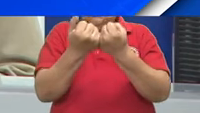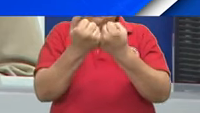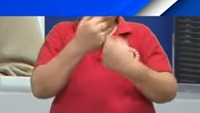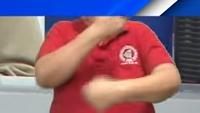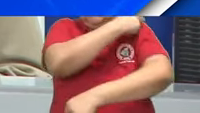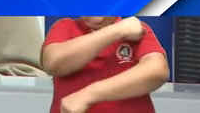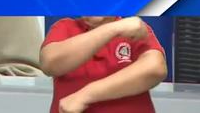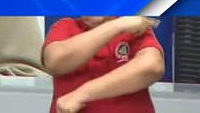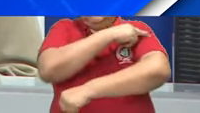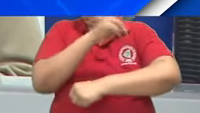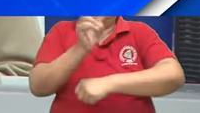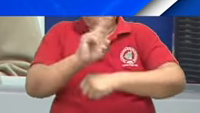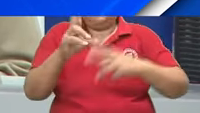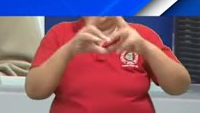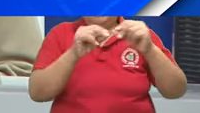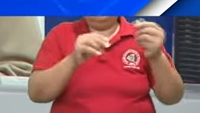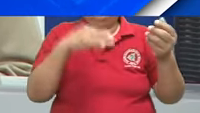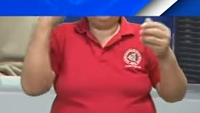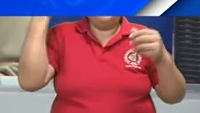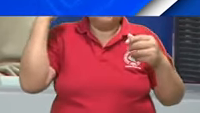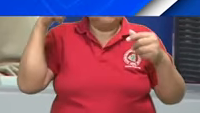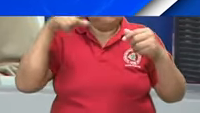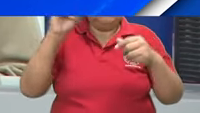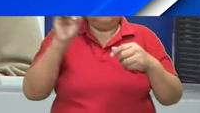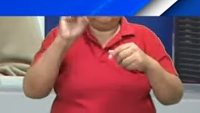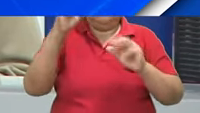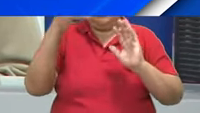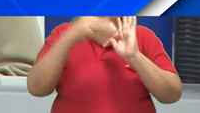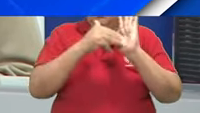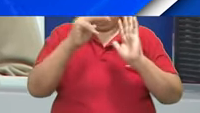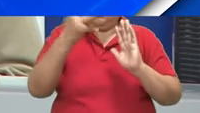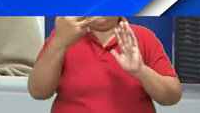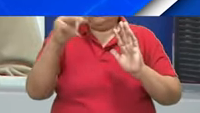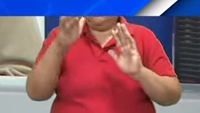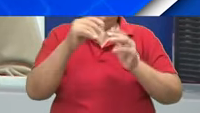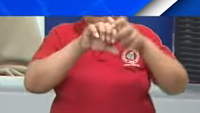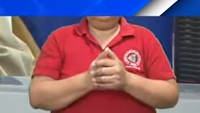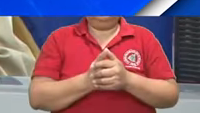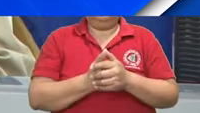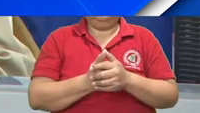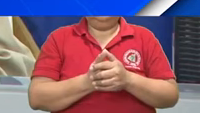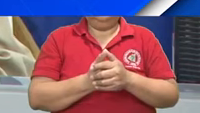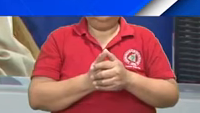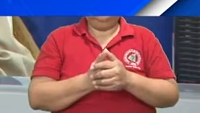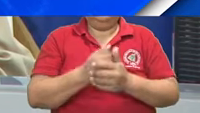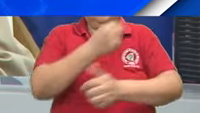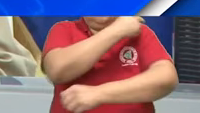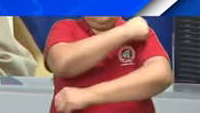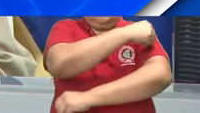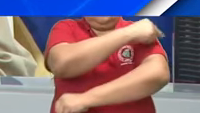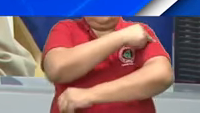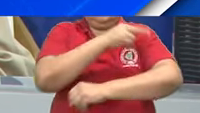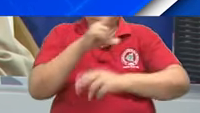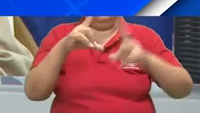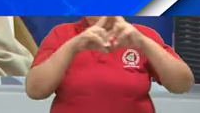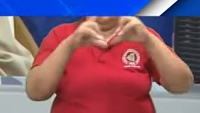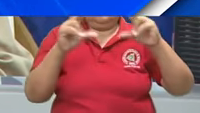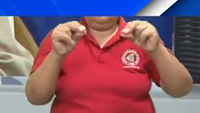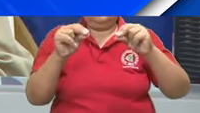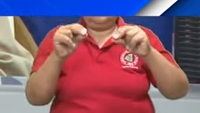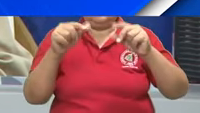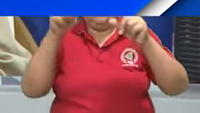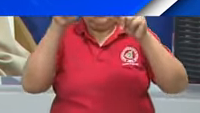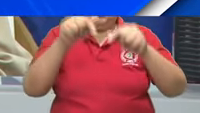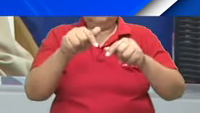Cruz Roja Nicaragüense, creada mediante decreto legislativo. La Cruz Roja Nicaragüense